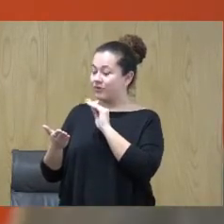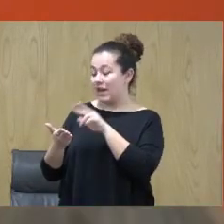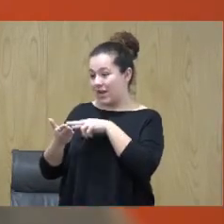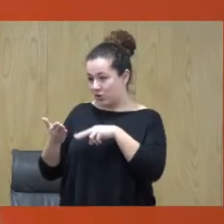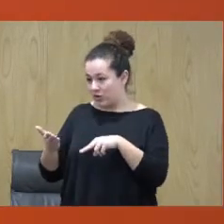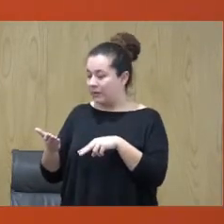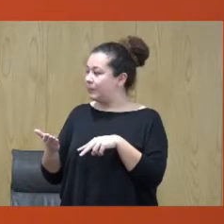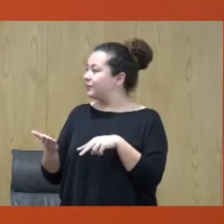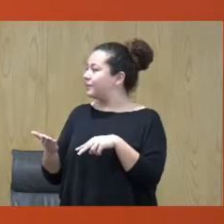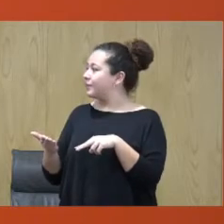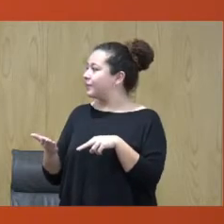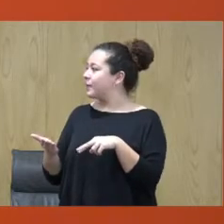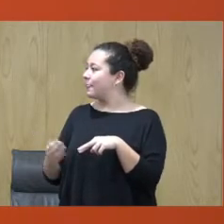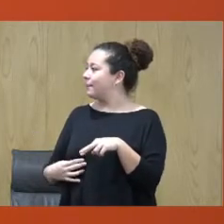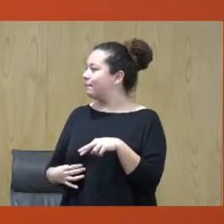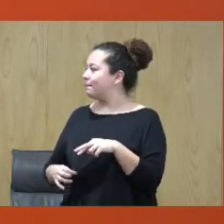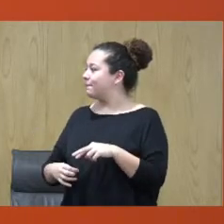lectora.